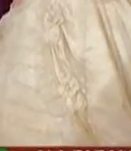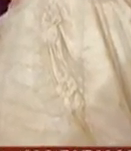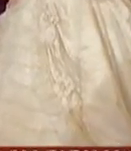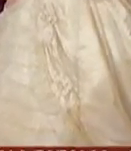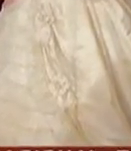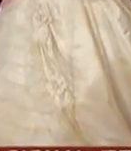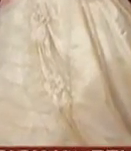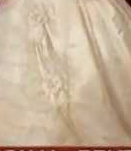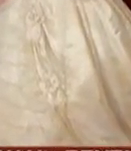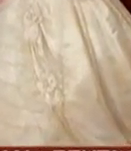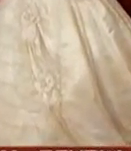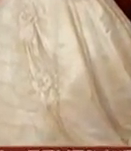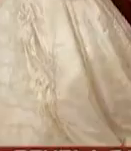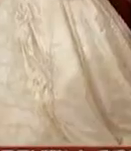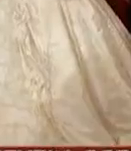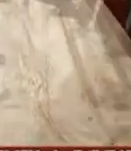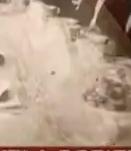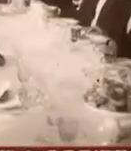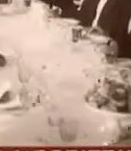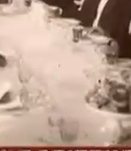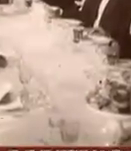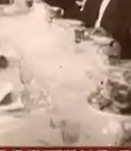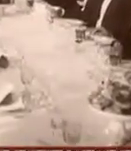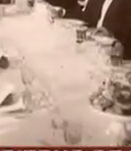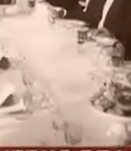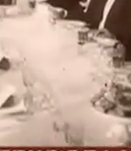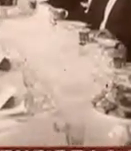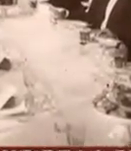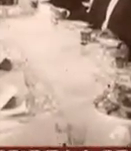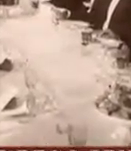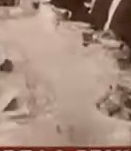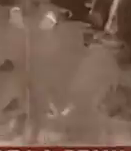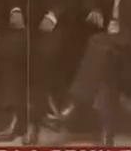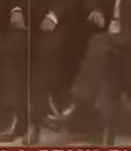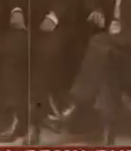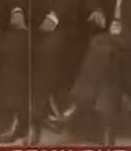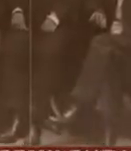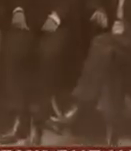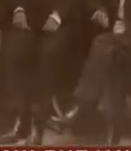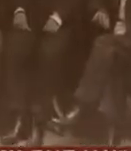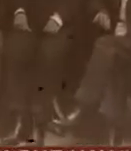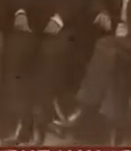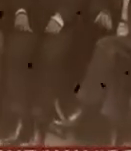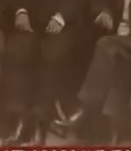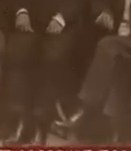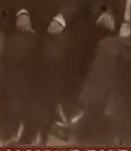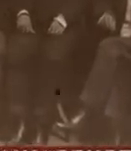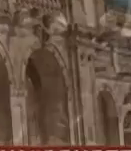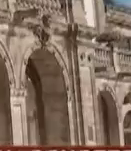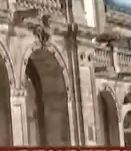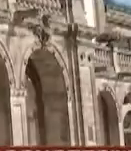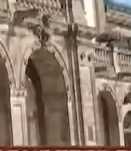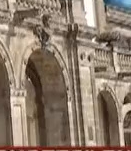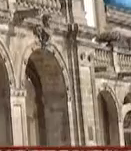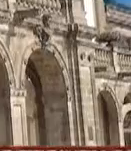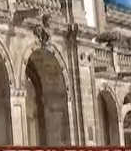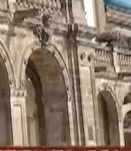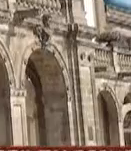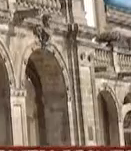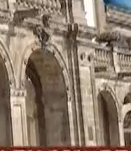en 1864. Luego de ser casa presidencial de varios mandatarios, finalmente,